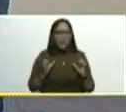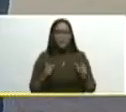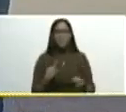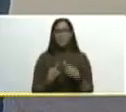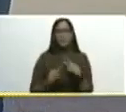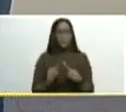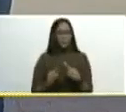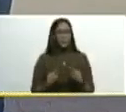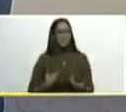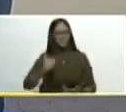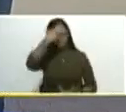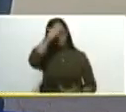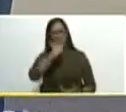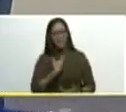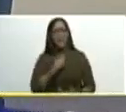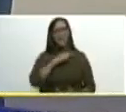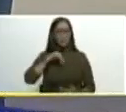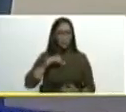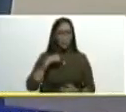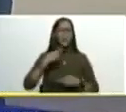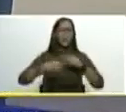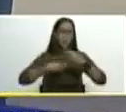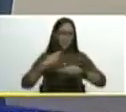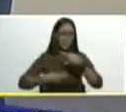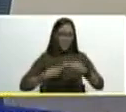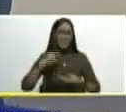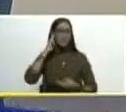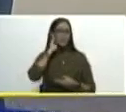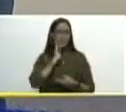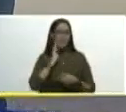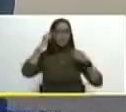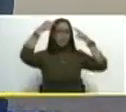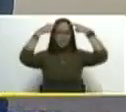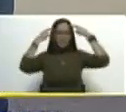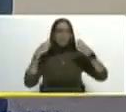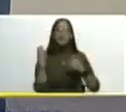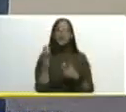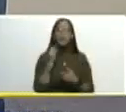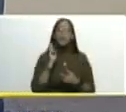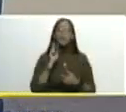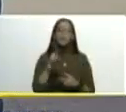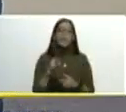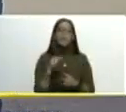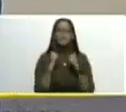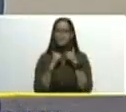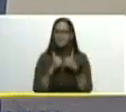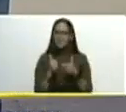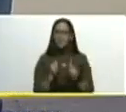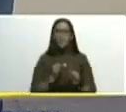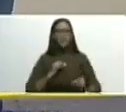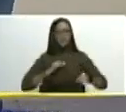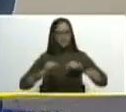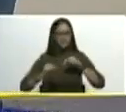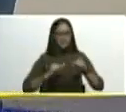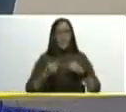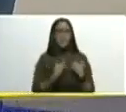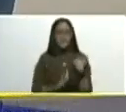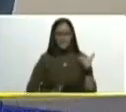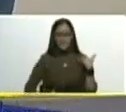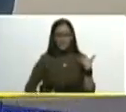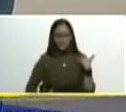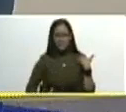nos caracterizan a los bolivarianos, a los revolucionarios, a los chavistas, como usted muy bien lo está indicando, presidente, en